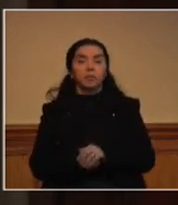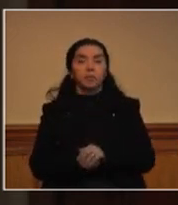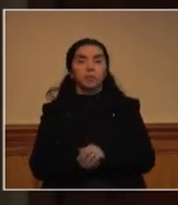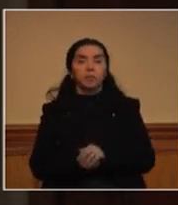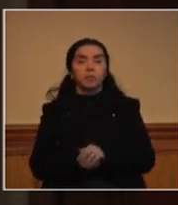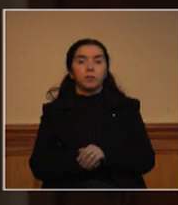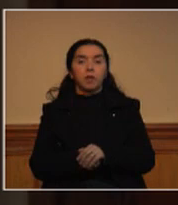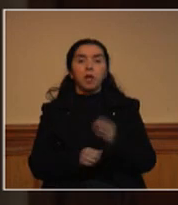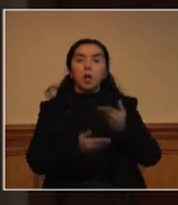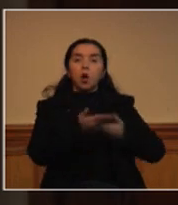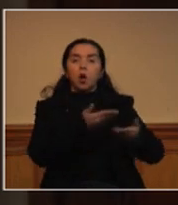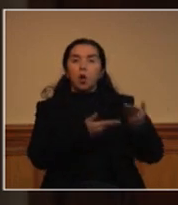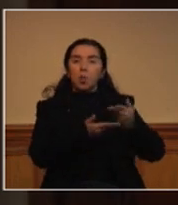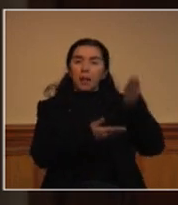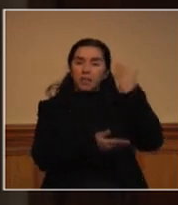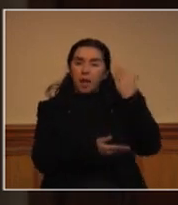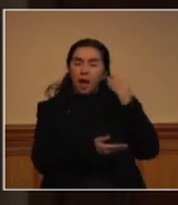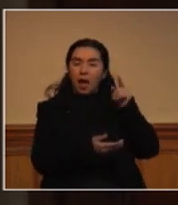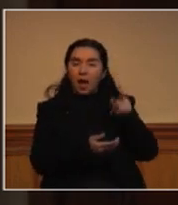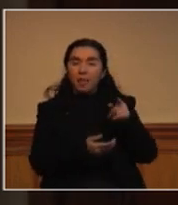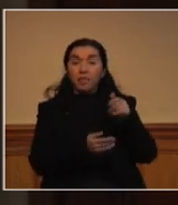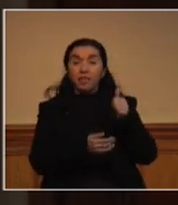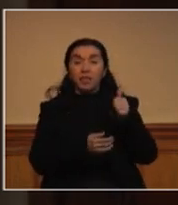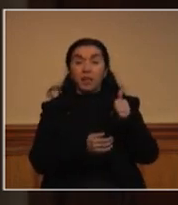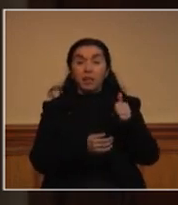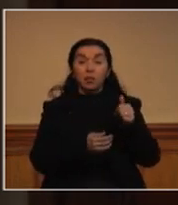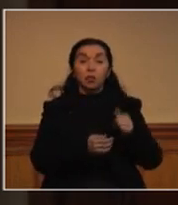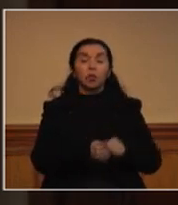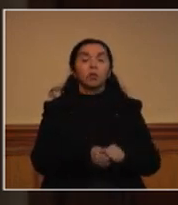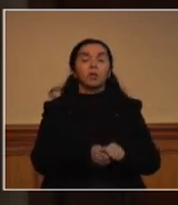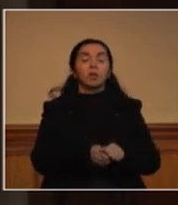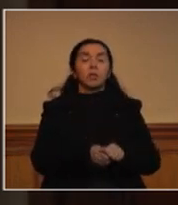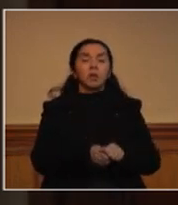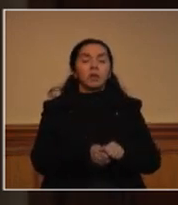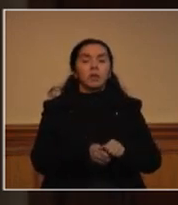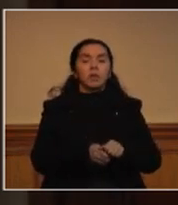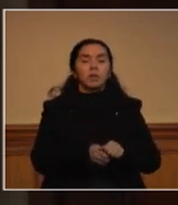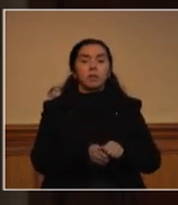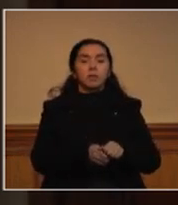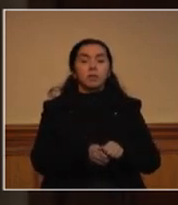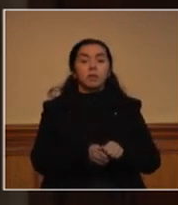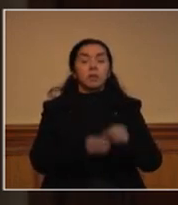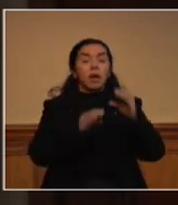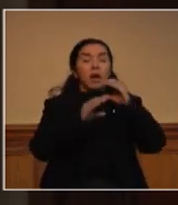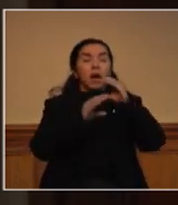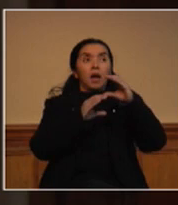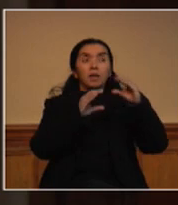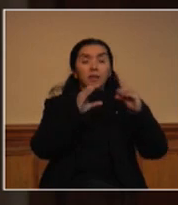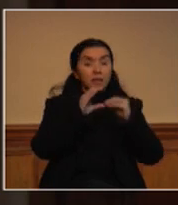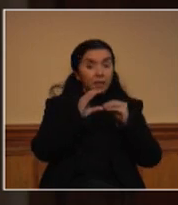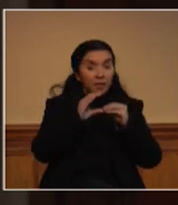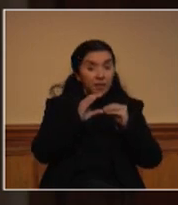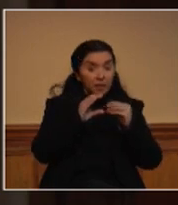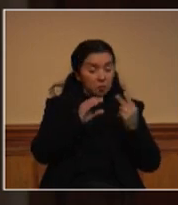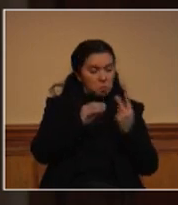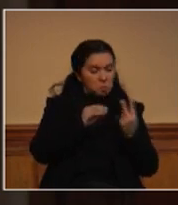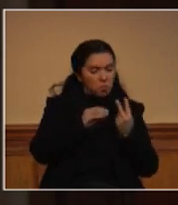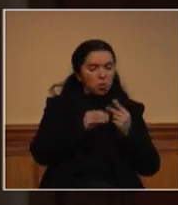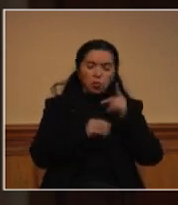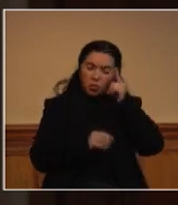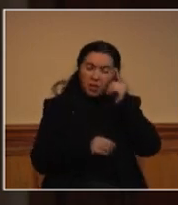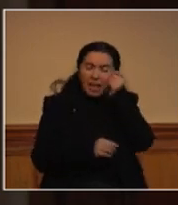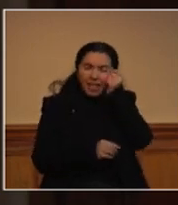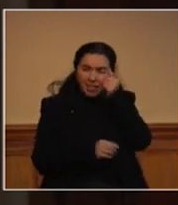con el director de SEDETI antes de comenzar acá, hay que entender que cuando uno desarrolla tecnologías para